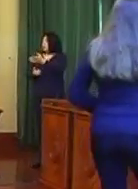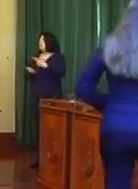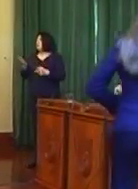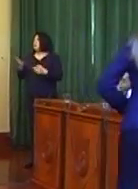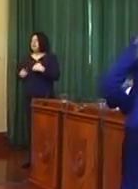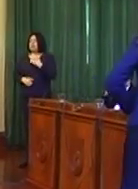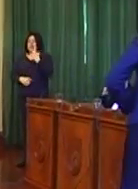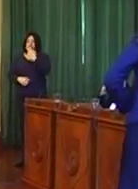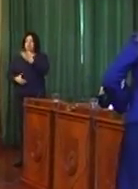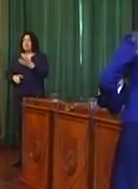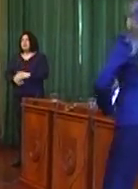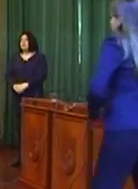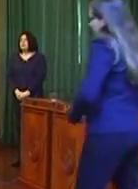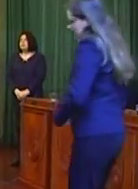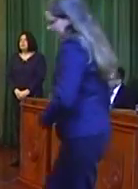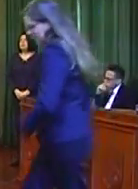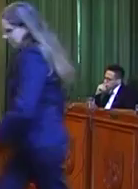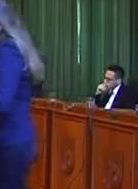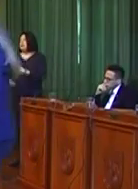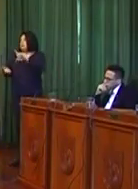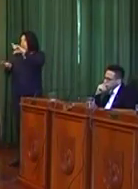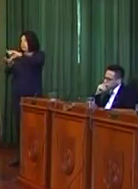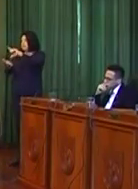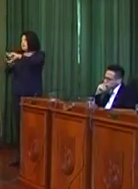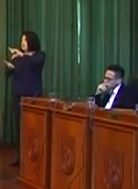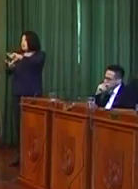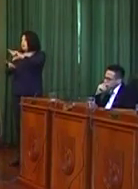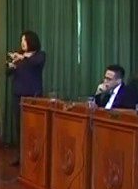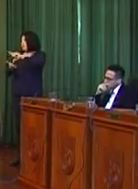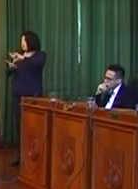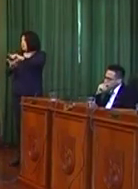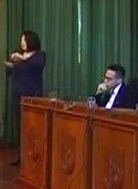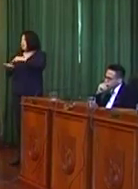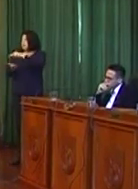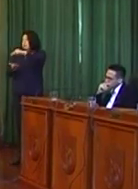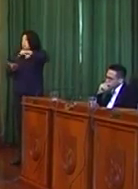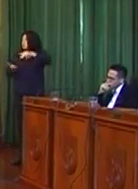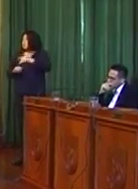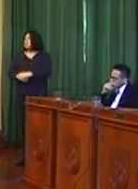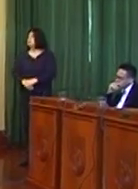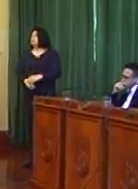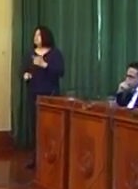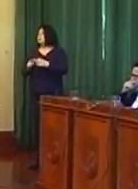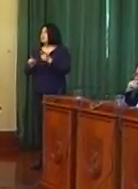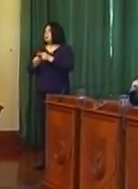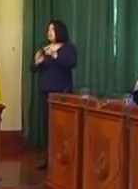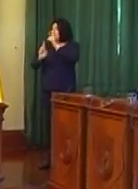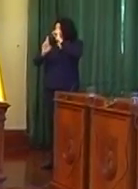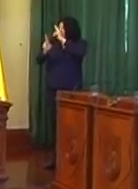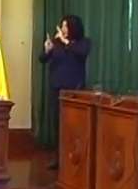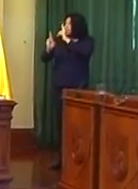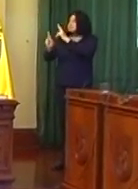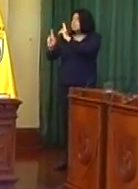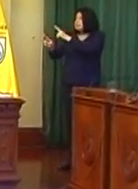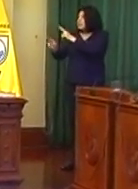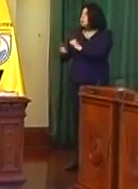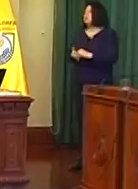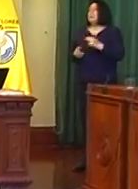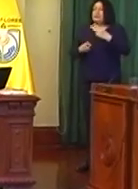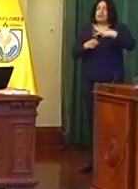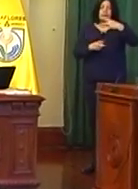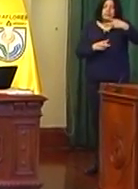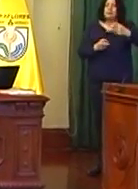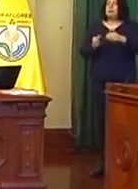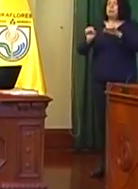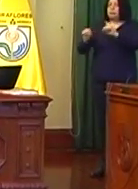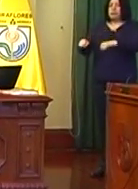viendo en Lima Metropolitana también, para que haya un respeto de lo que los vecinos quieren en